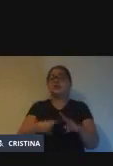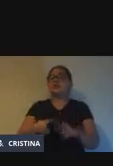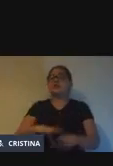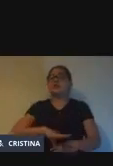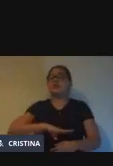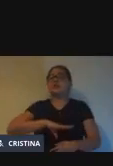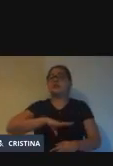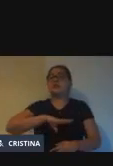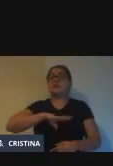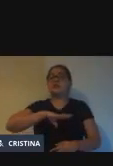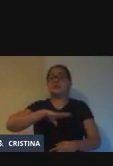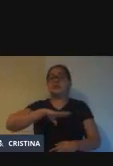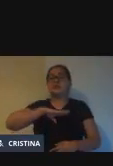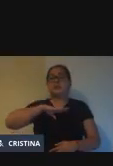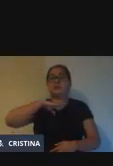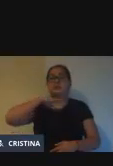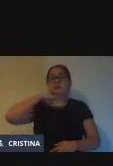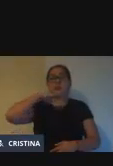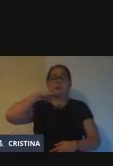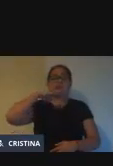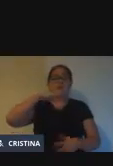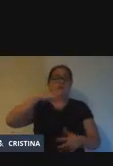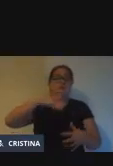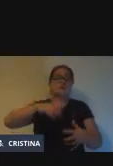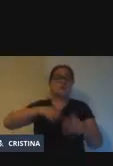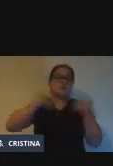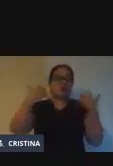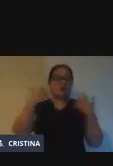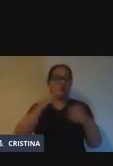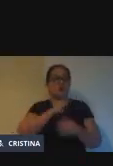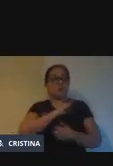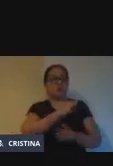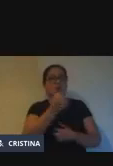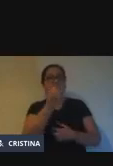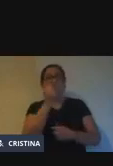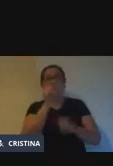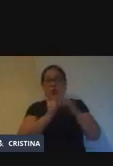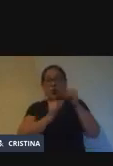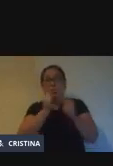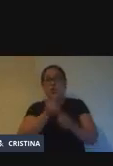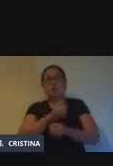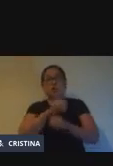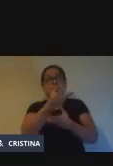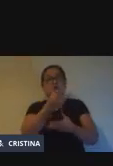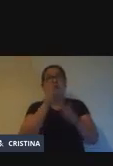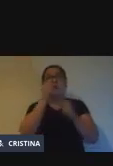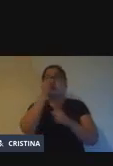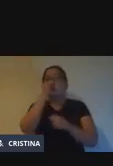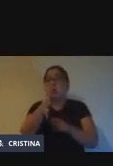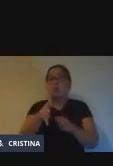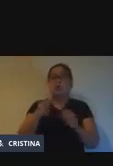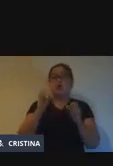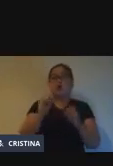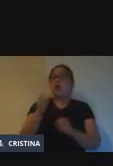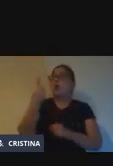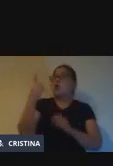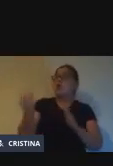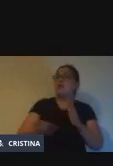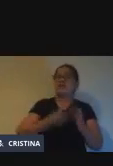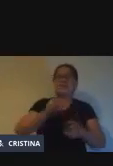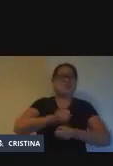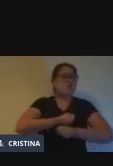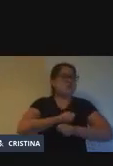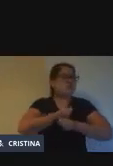va a soltar todas esas emociones y las puede soltar de a poco, las puede soltar de a mucho, las puede soltar de un jale o